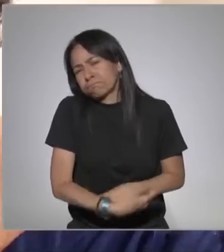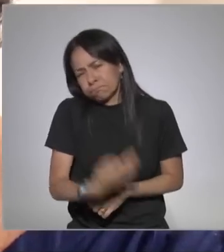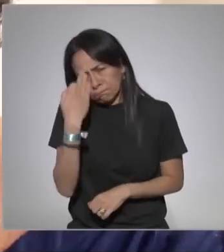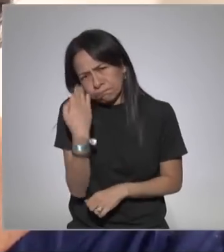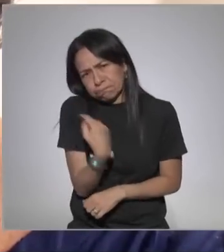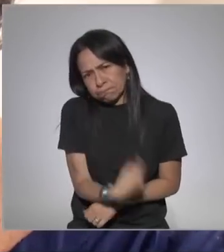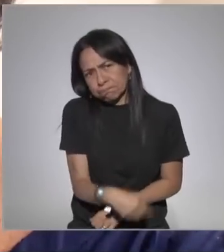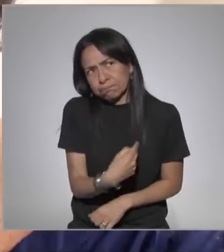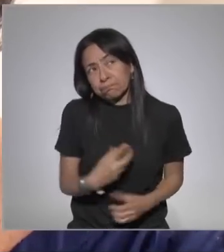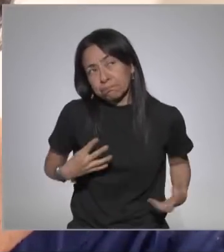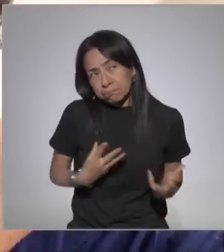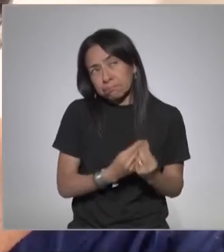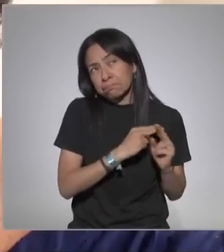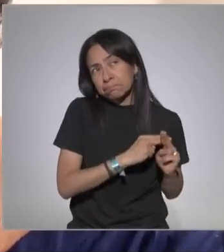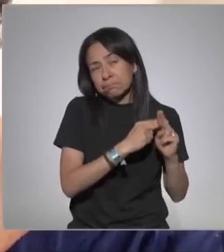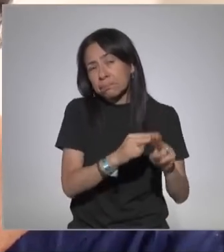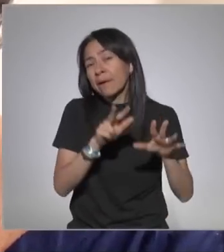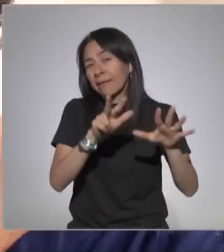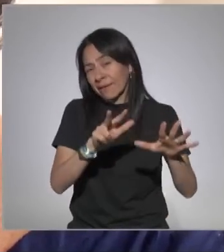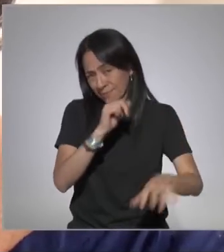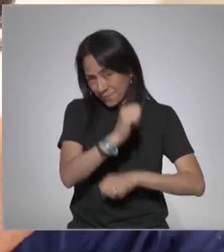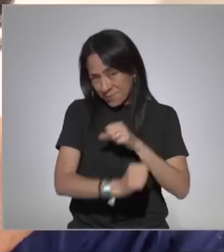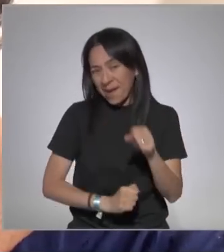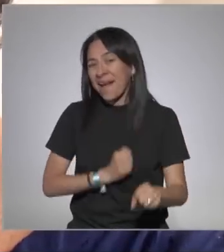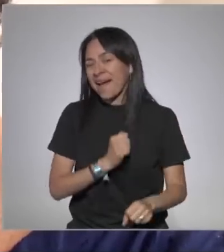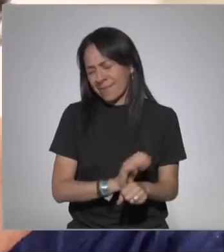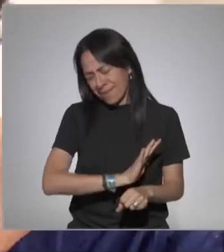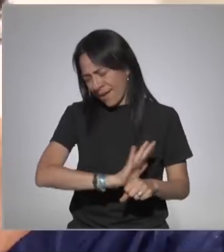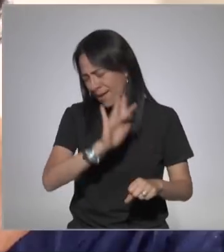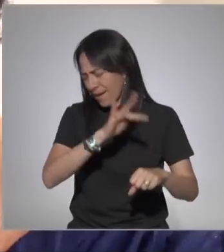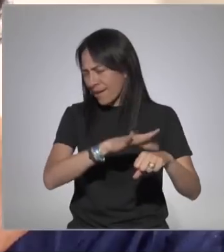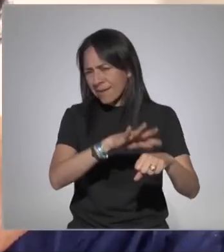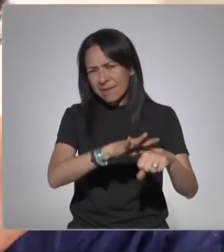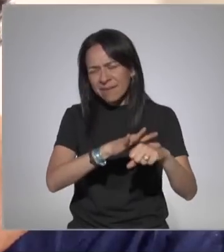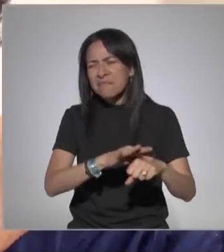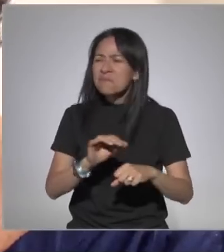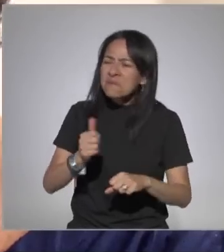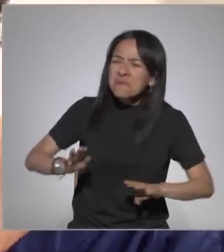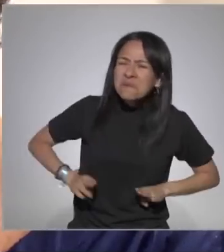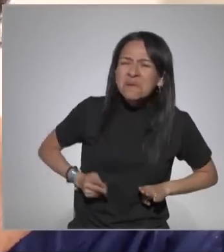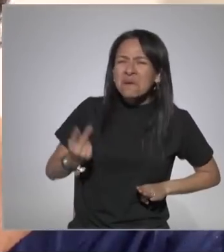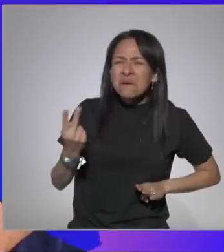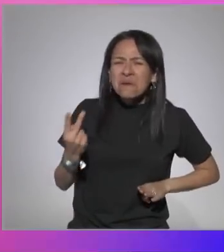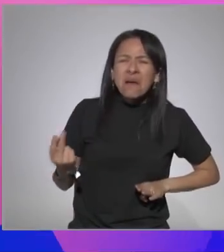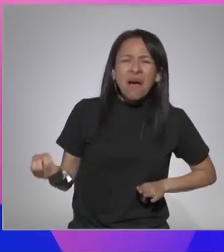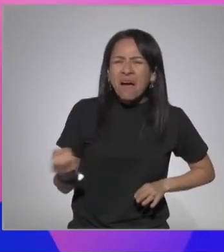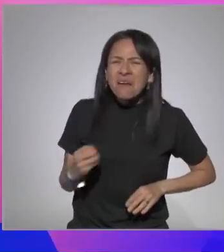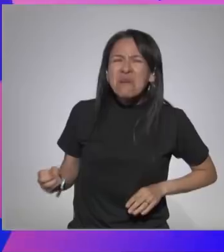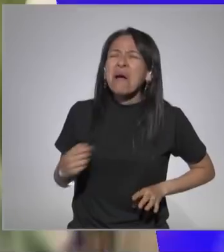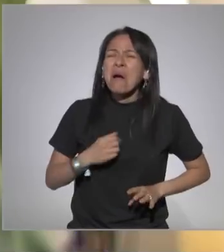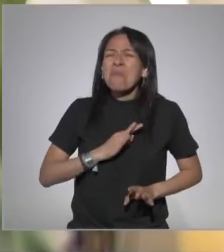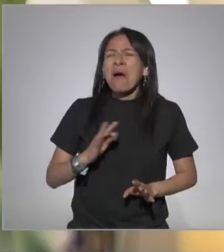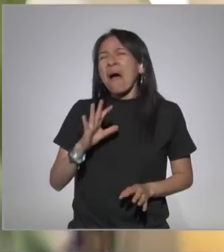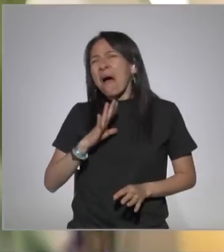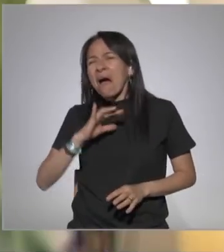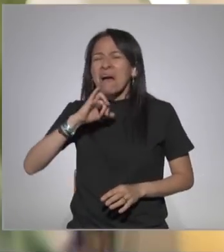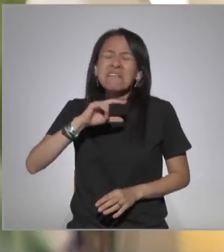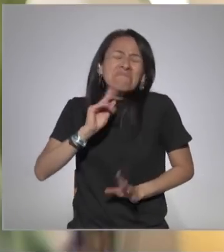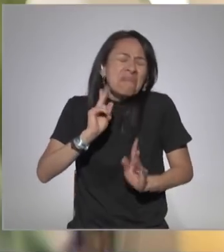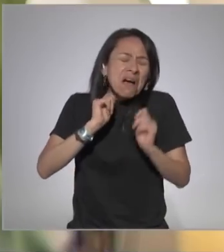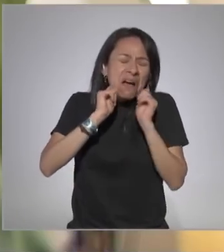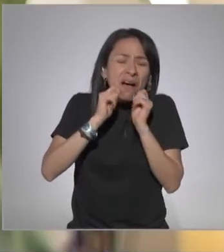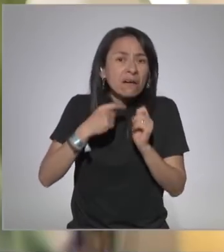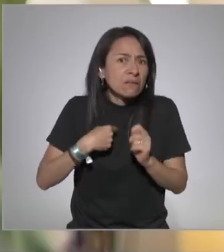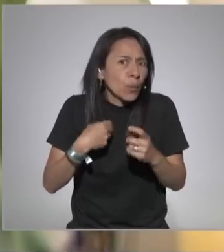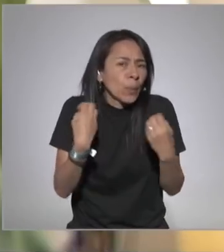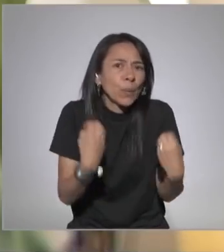Puedo prescindir de una pareja porque tengo muchas cosas que hacer y porque también